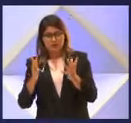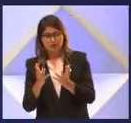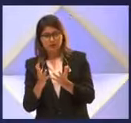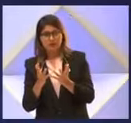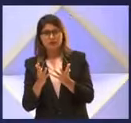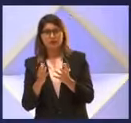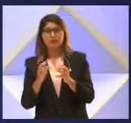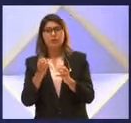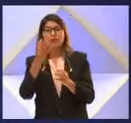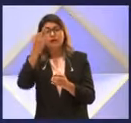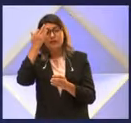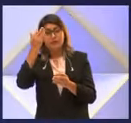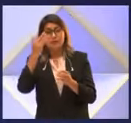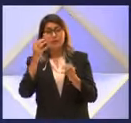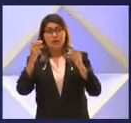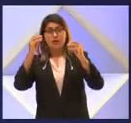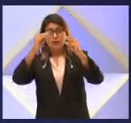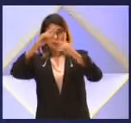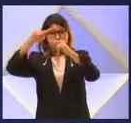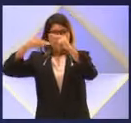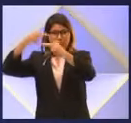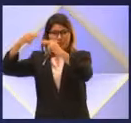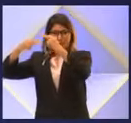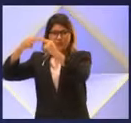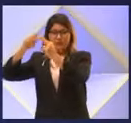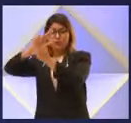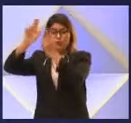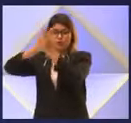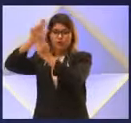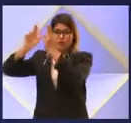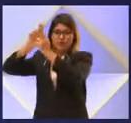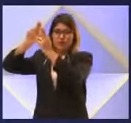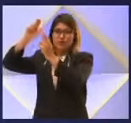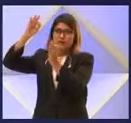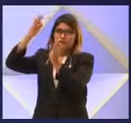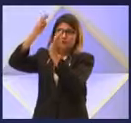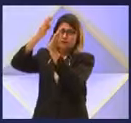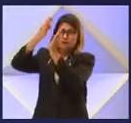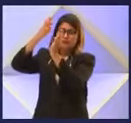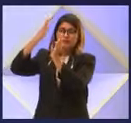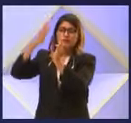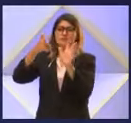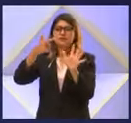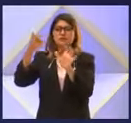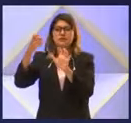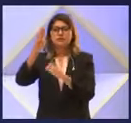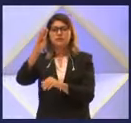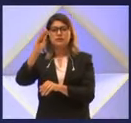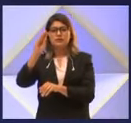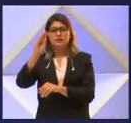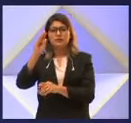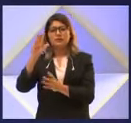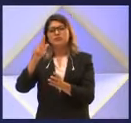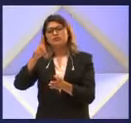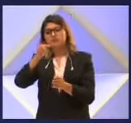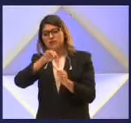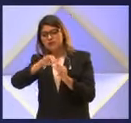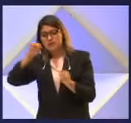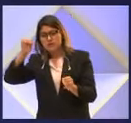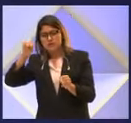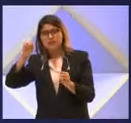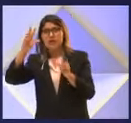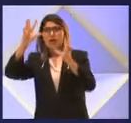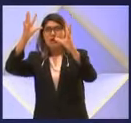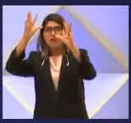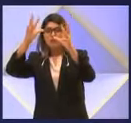caer hacia la tierra cuando están en una altura relativamente baja alrededor de setecientos noventa kilómetros con el